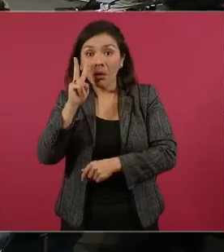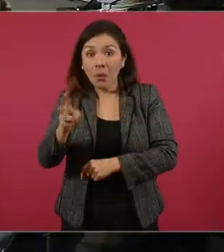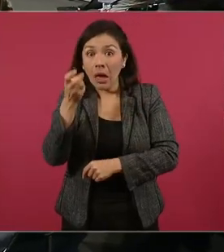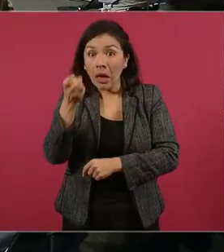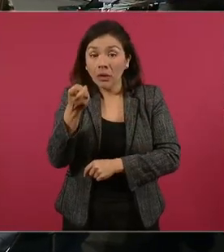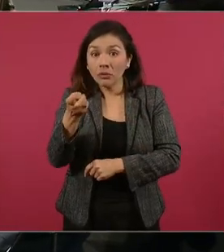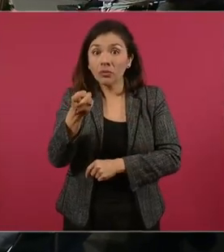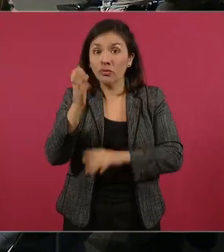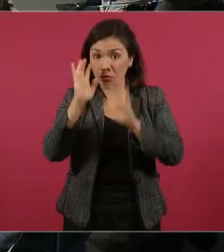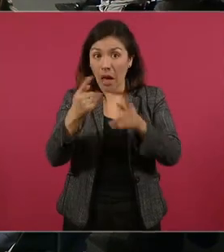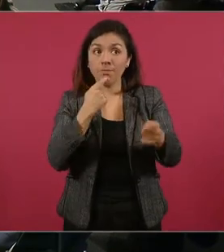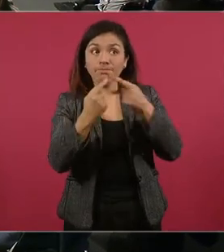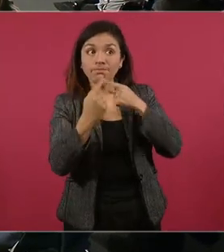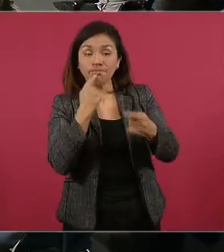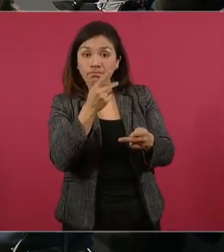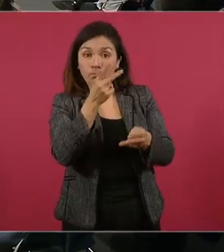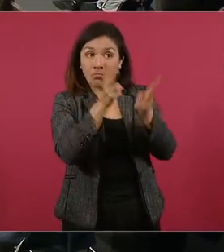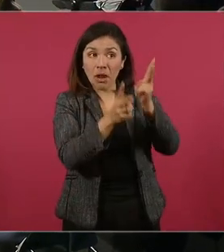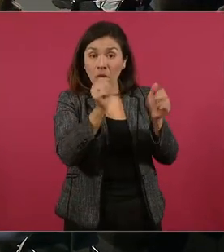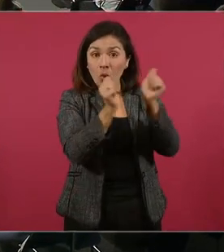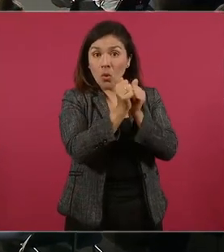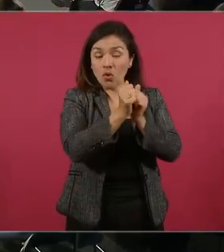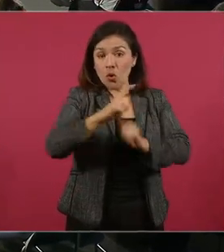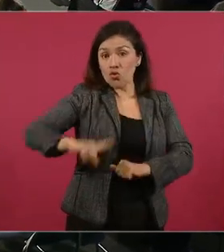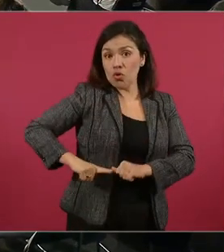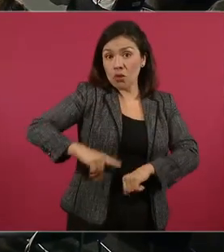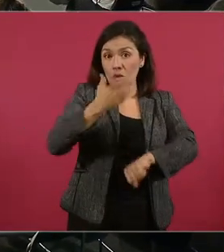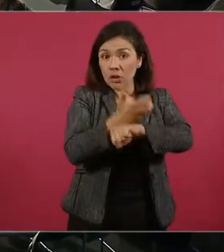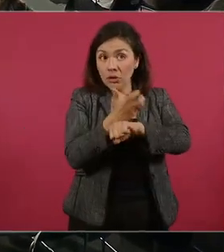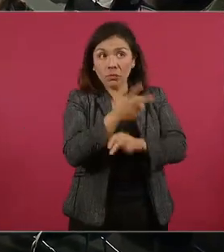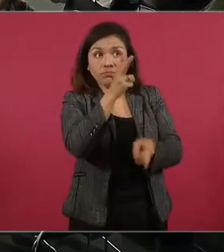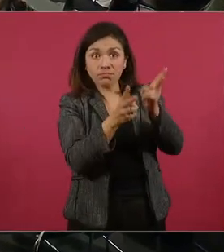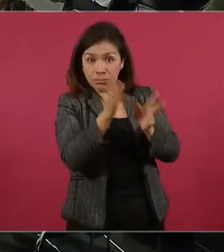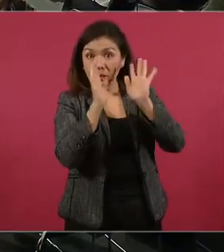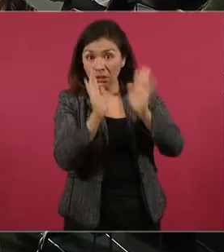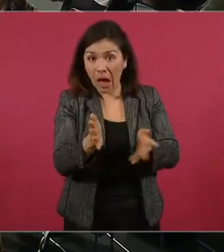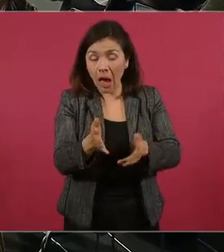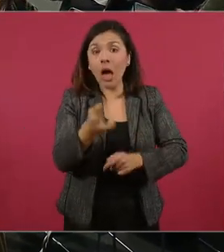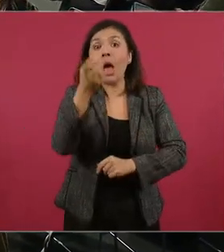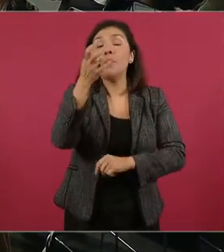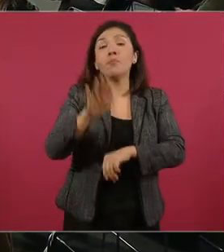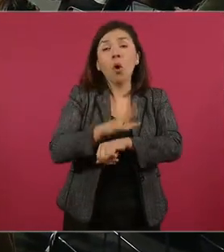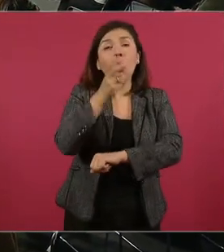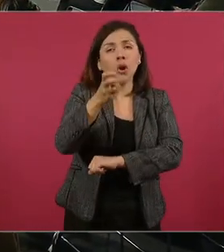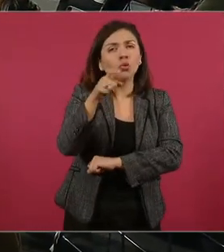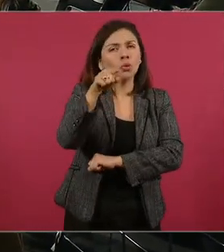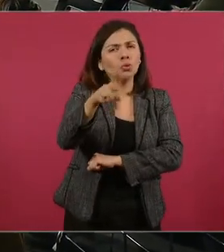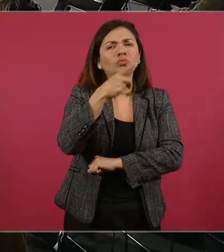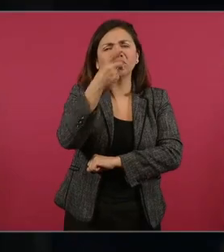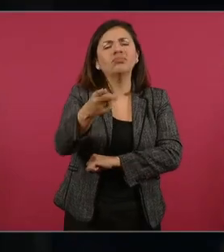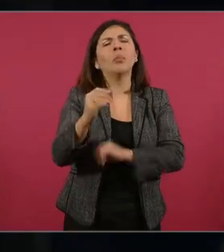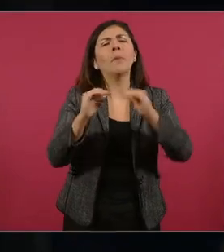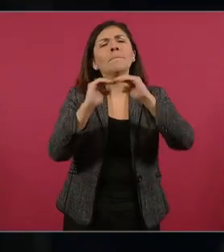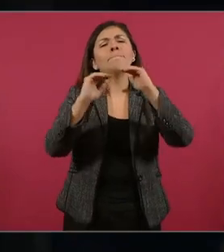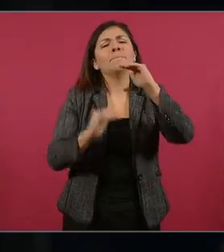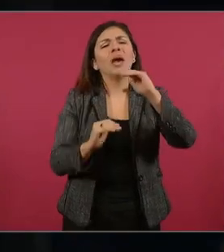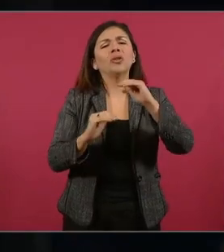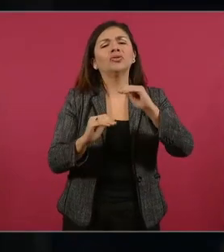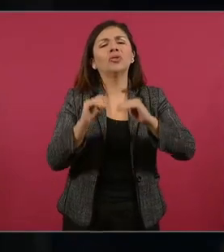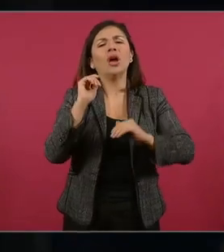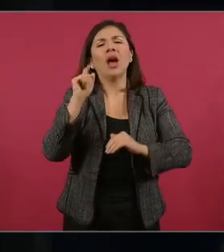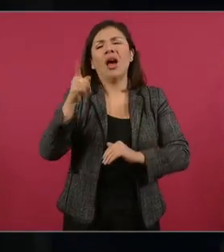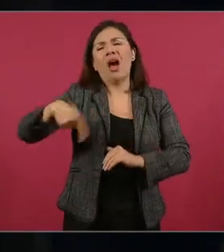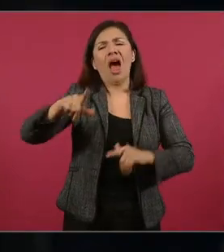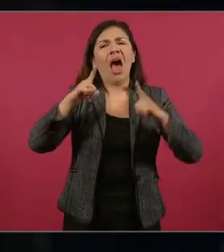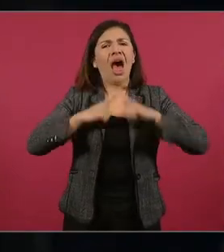de plática con el gobierno de Estados Unidos y si fue motivo por lo cual usted limitó la participación de este tipo de